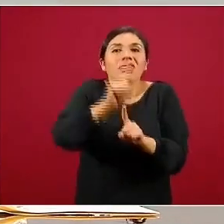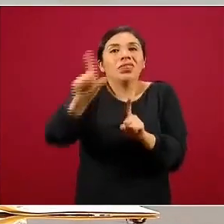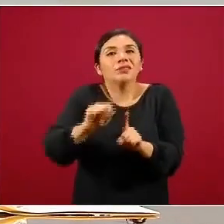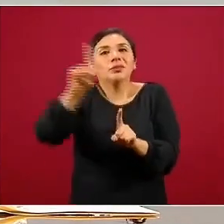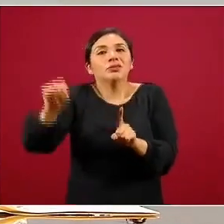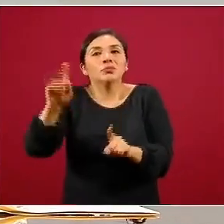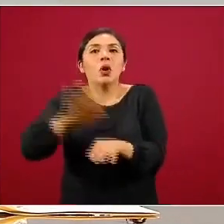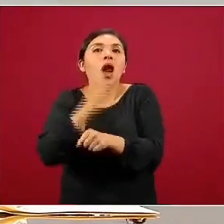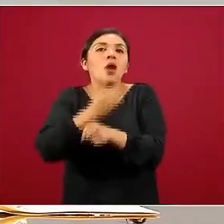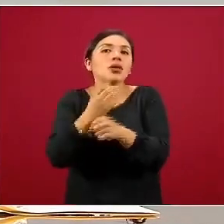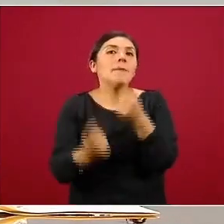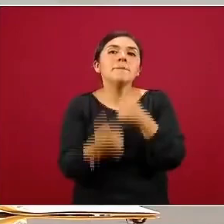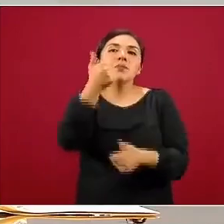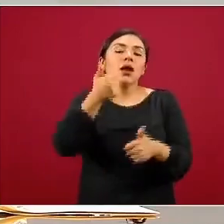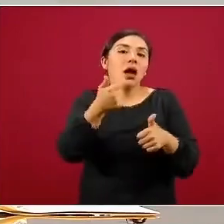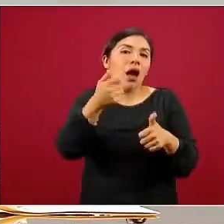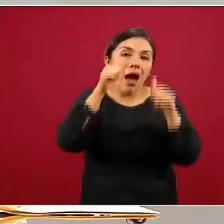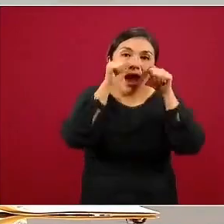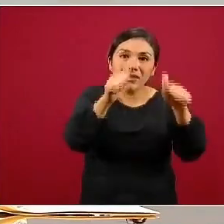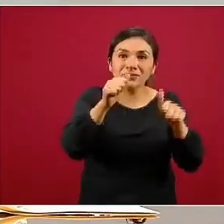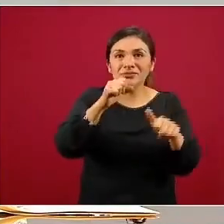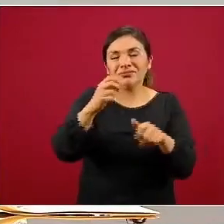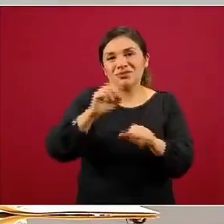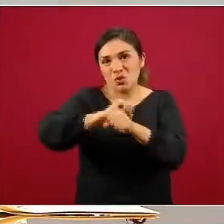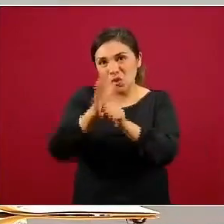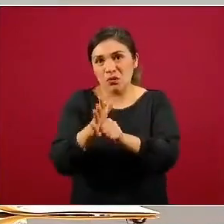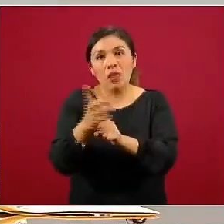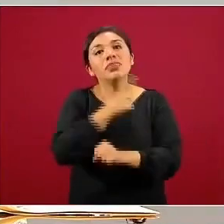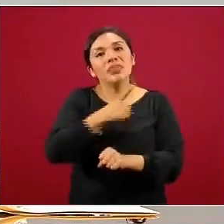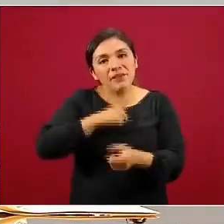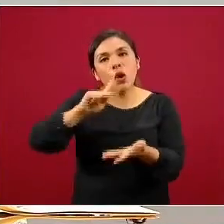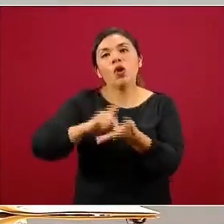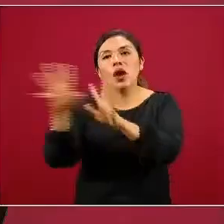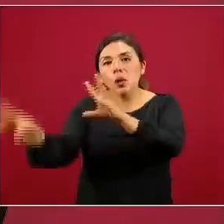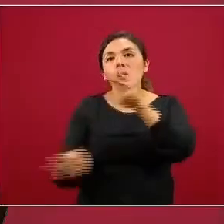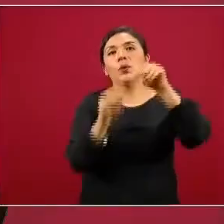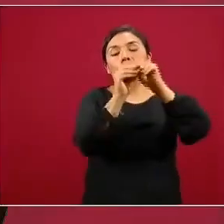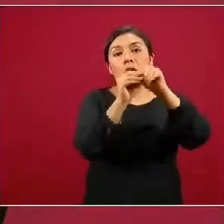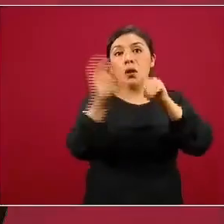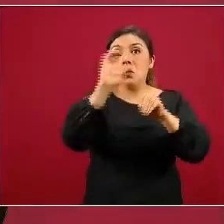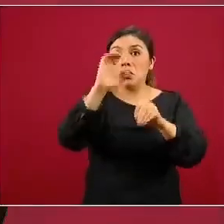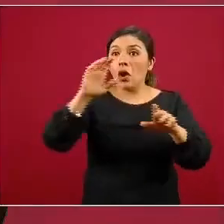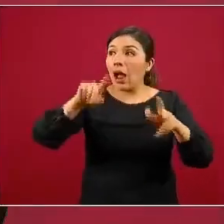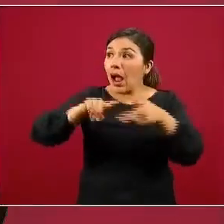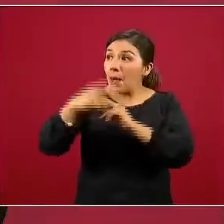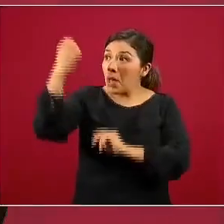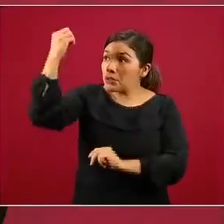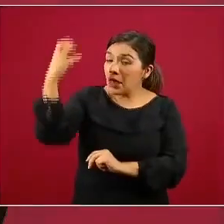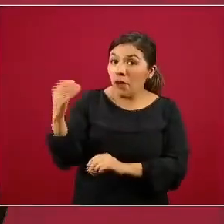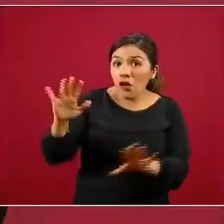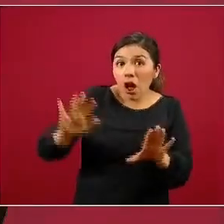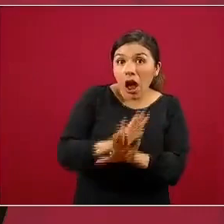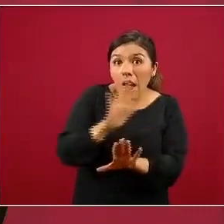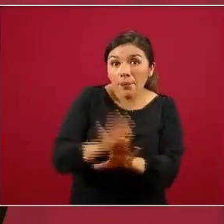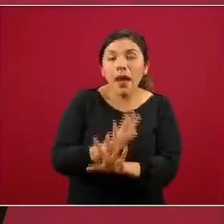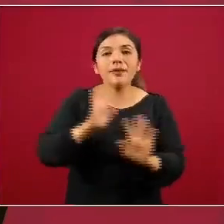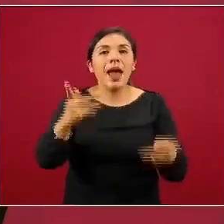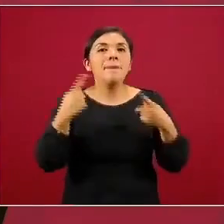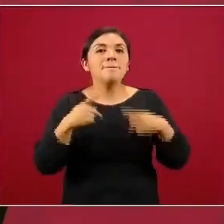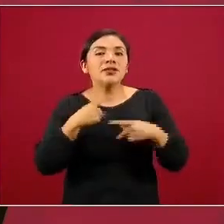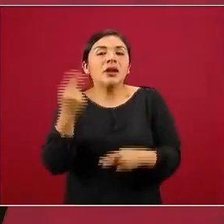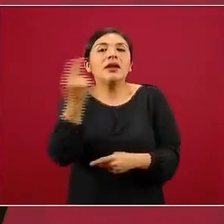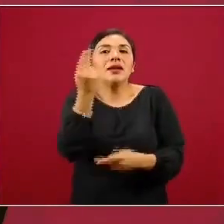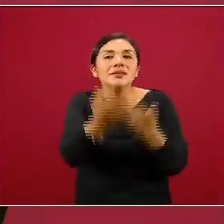posponer, se tienen que recuperar y la gente ahora, ya que empiezan a cambiar los semáforos, pues empieza